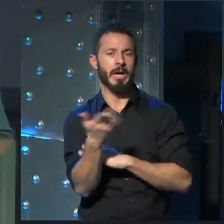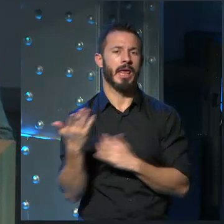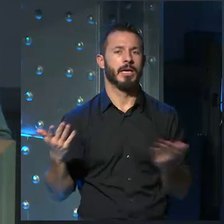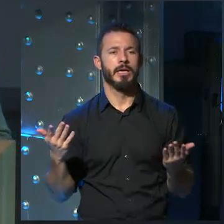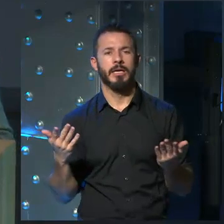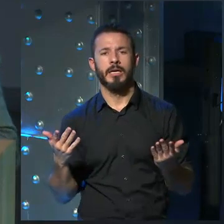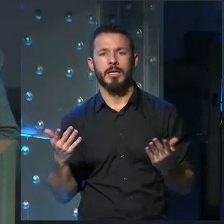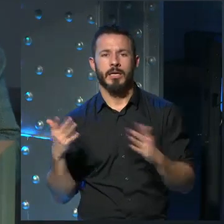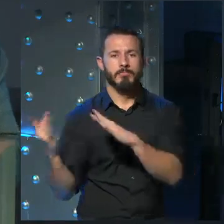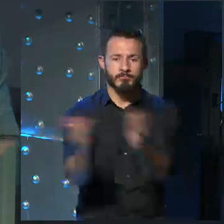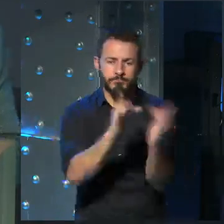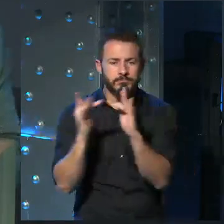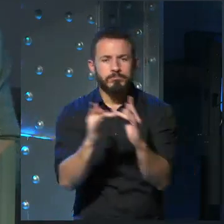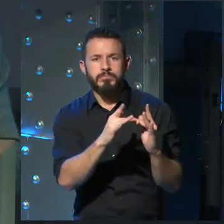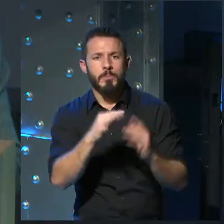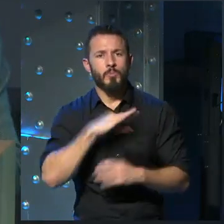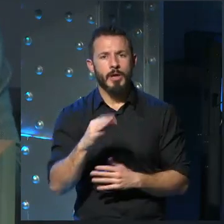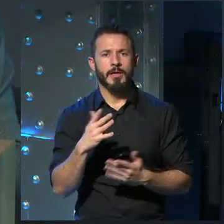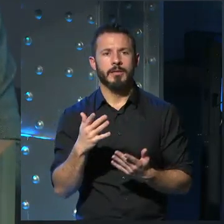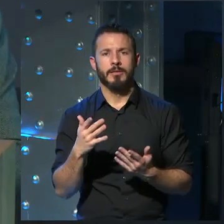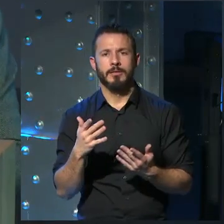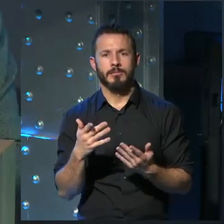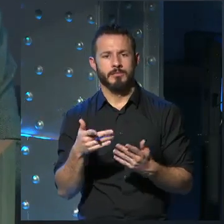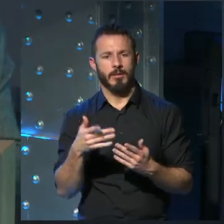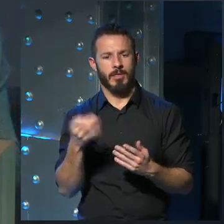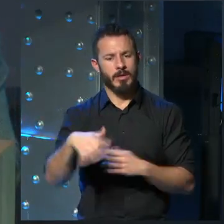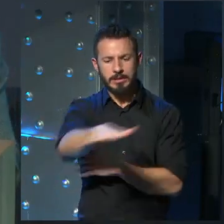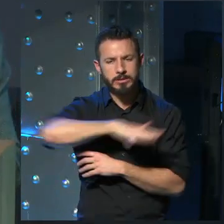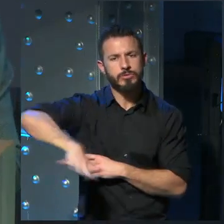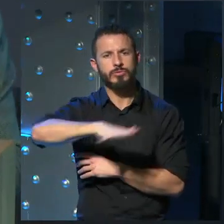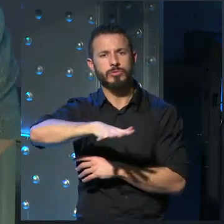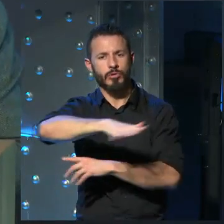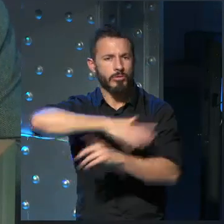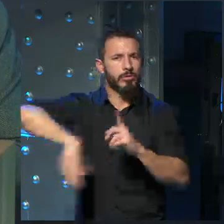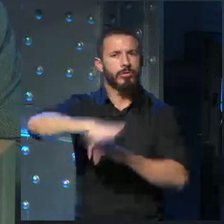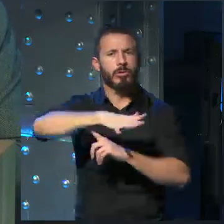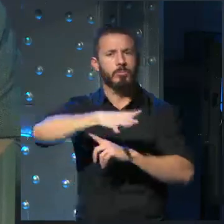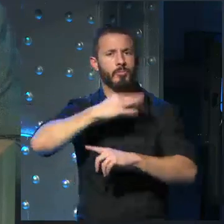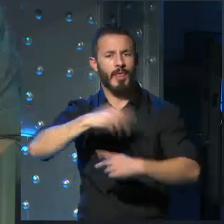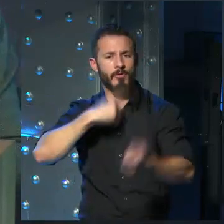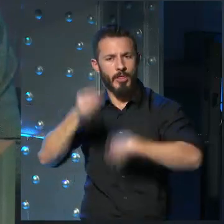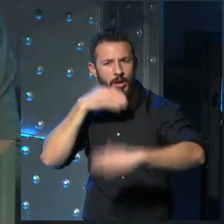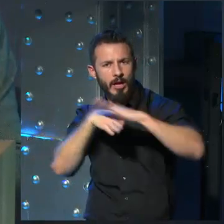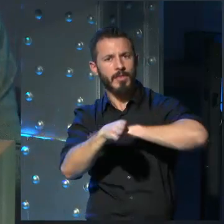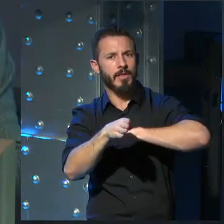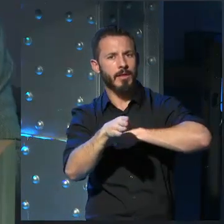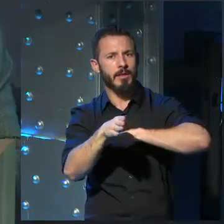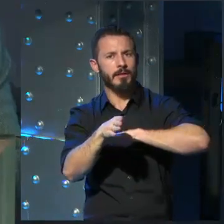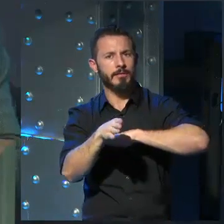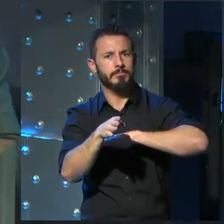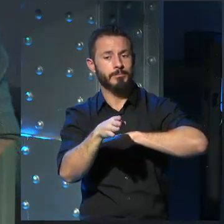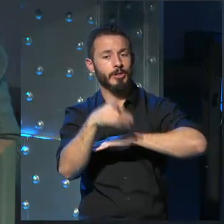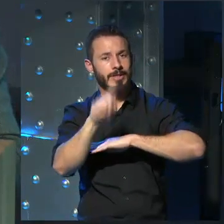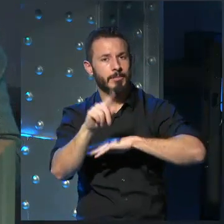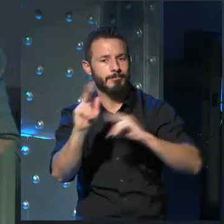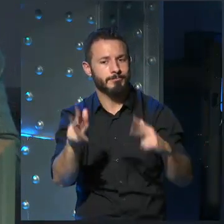la interoperabilidad. Tenemos que ser capaces de generar un entorno en el que se pueda acceder a la información, pero permita al